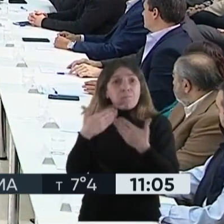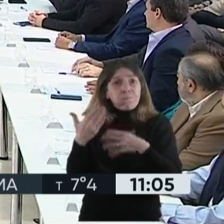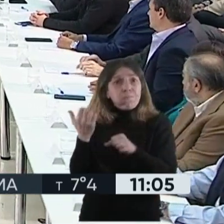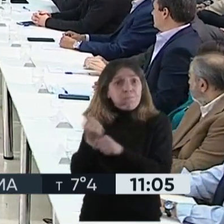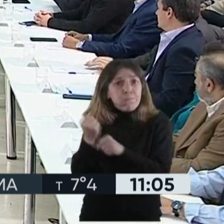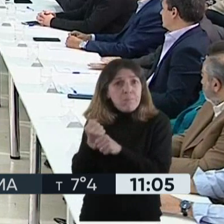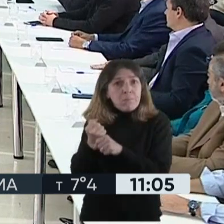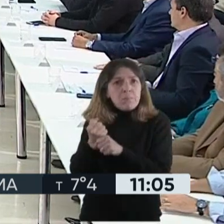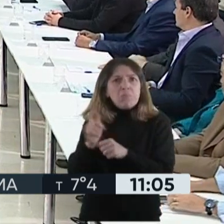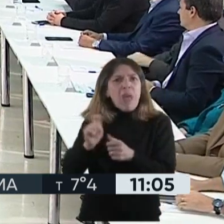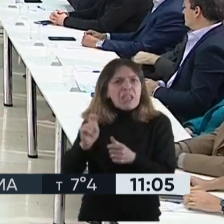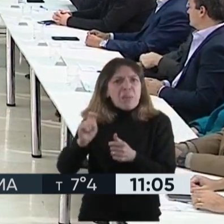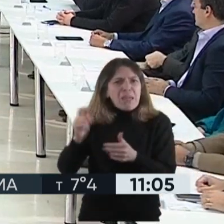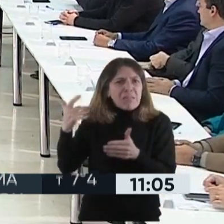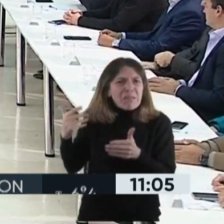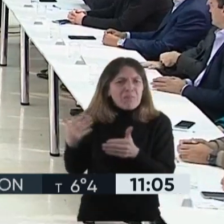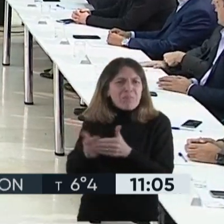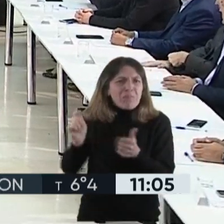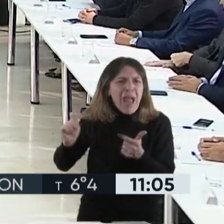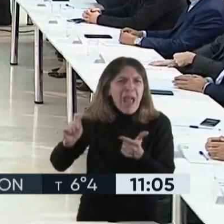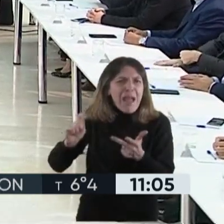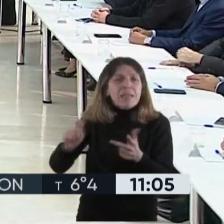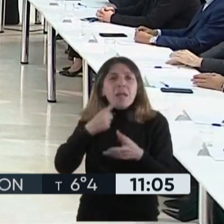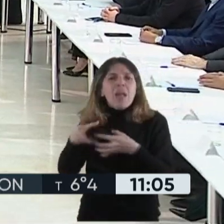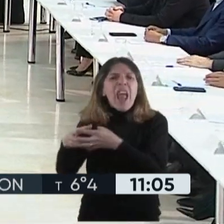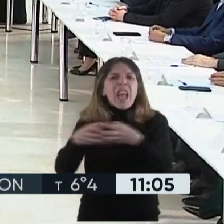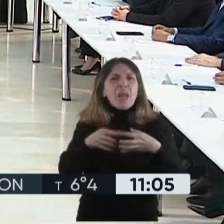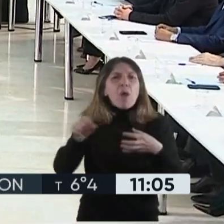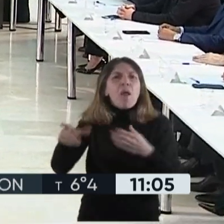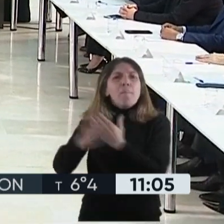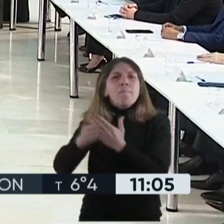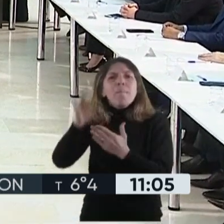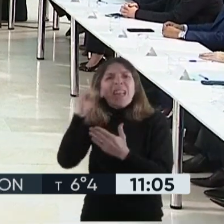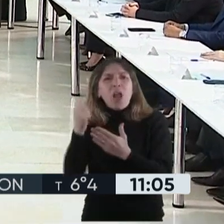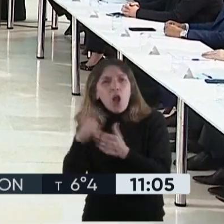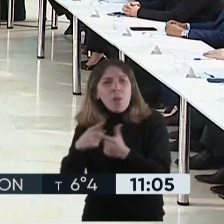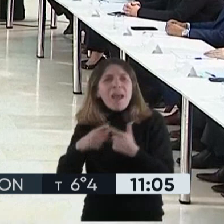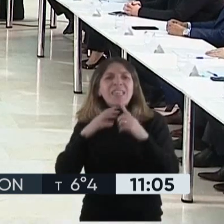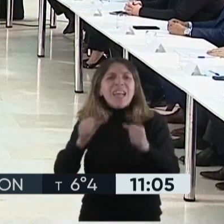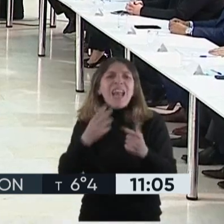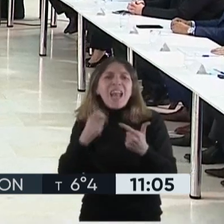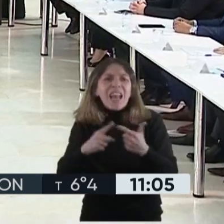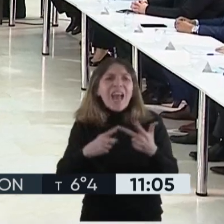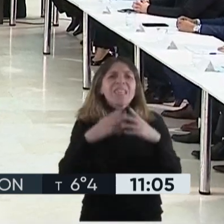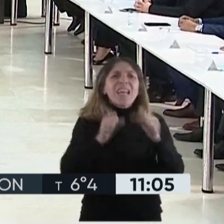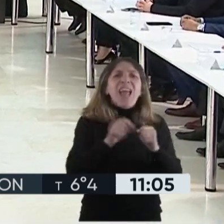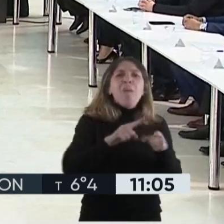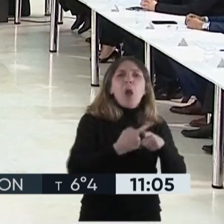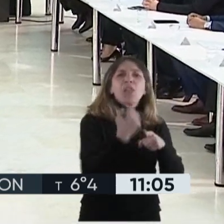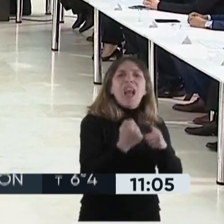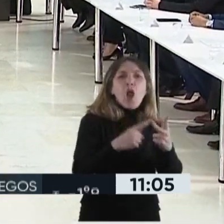durante meses junto a los distintos equipos del Ministerio de Economía, la Secretaría de Energía, la Secretaría de Política